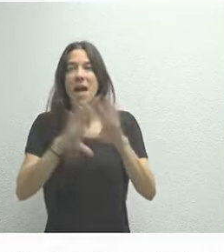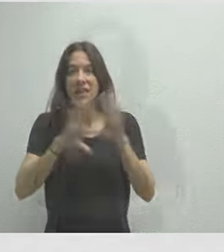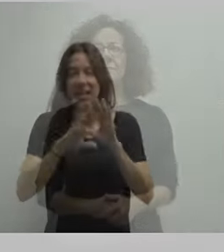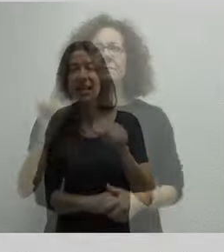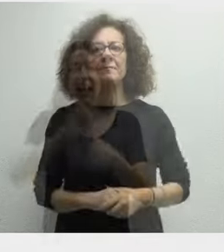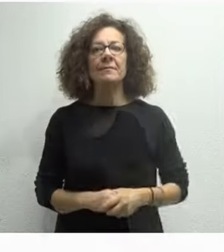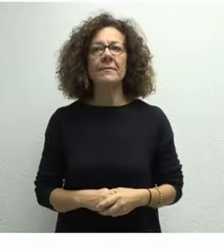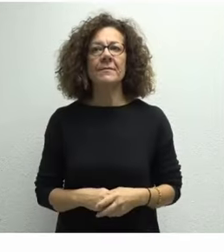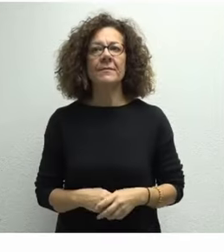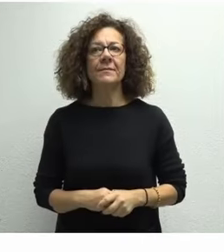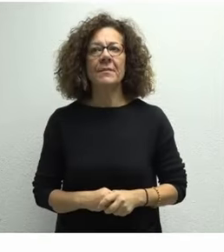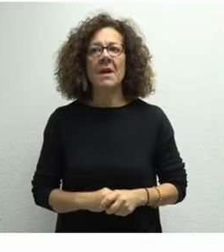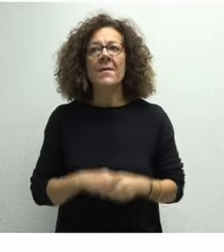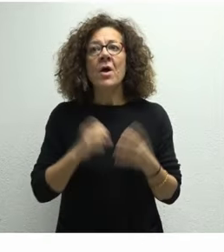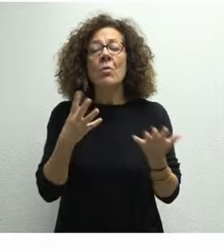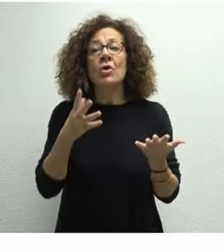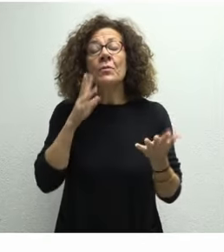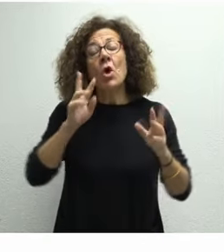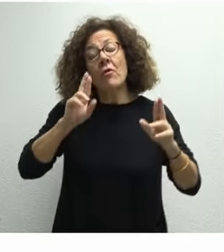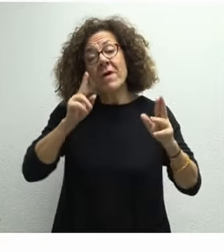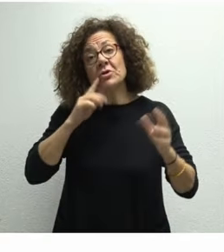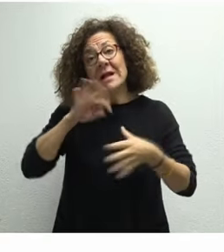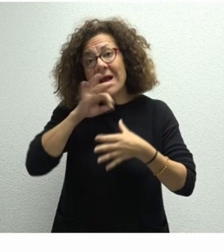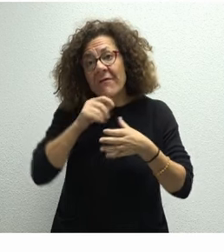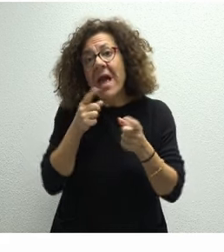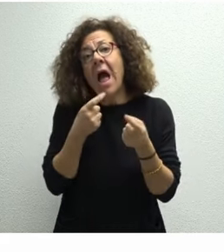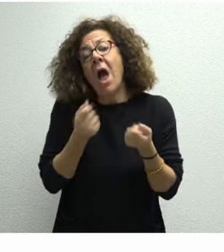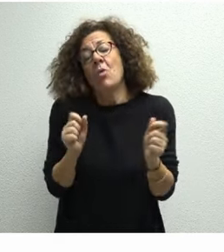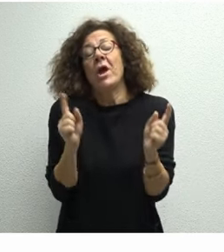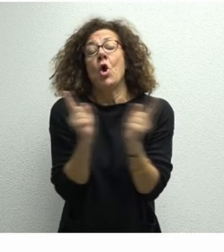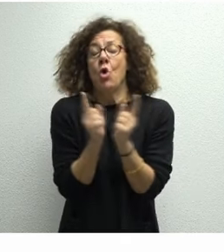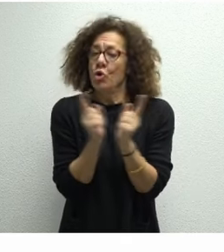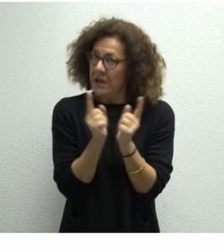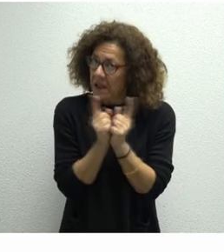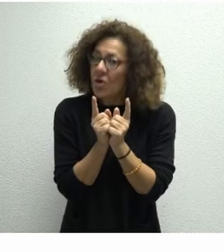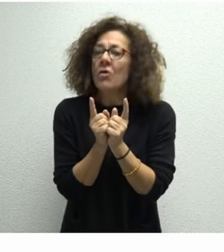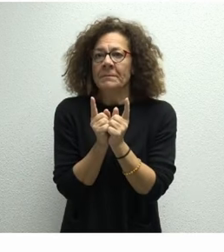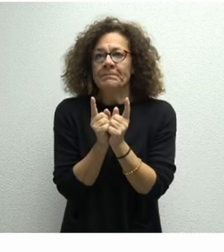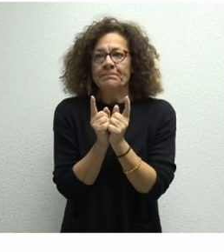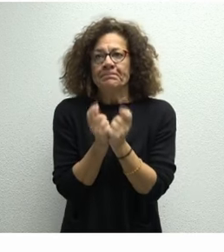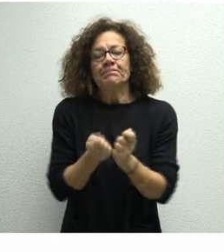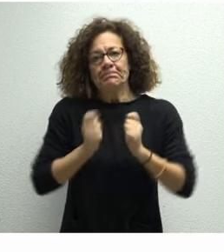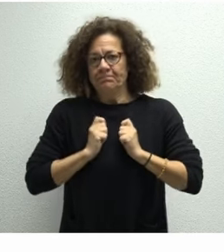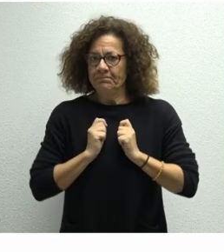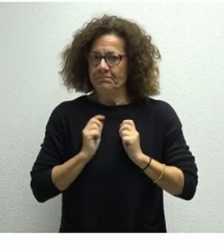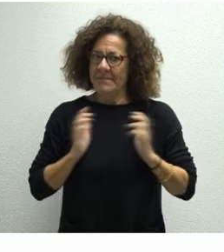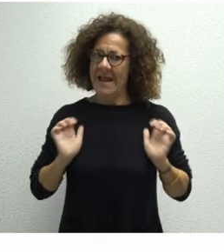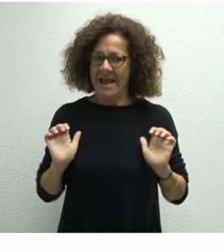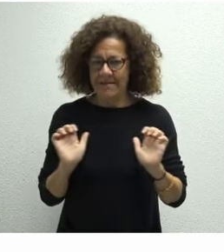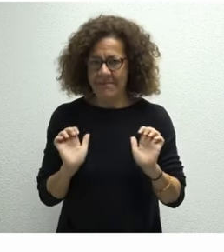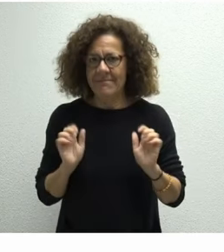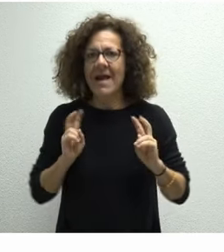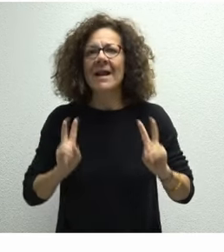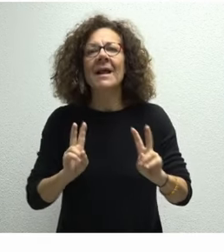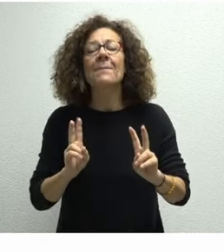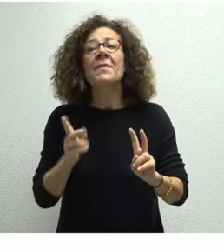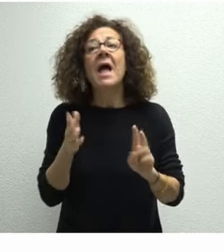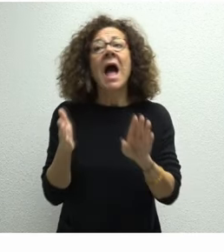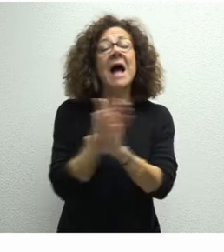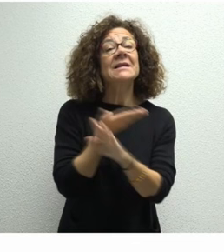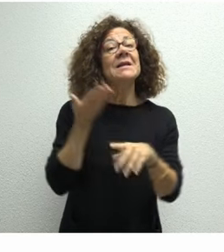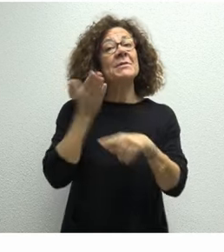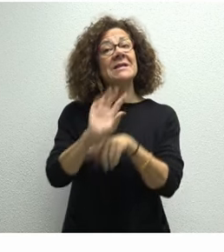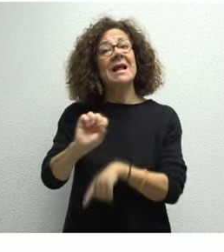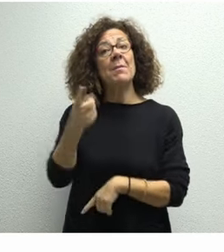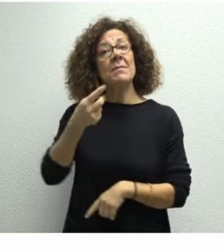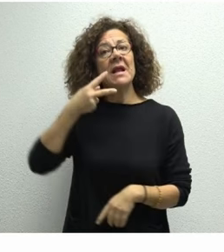Mancha bueno Esperamos que el café aunque ha sido cortito os haya podido dar energía eh antes de presentar a la